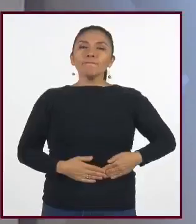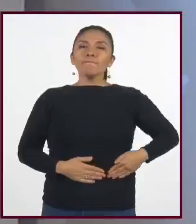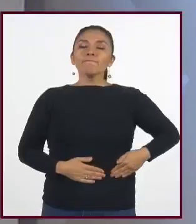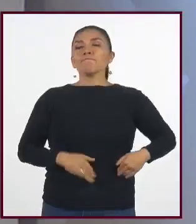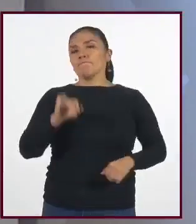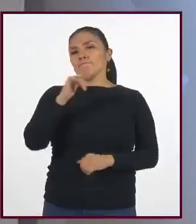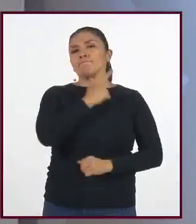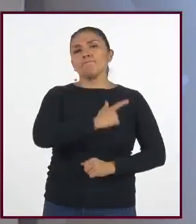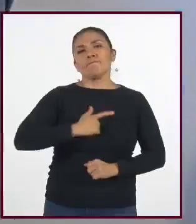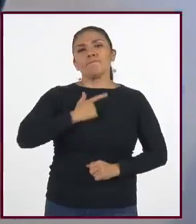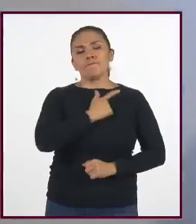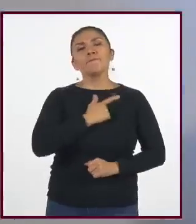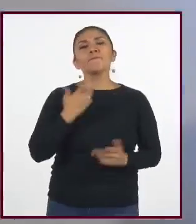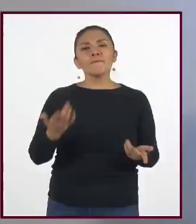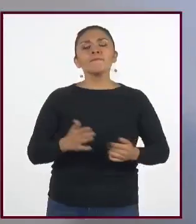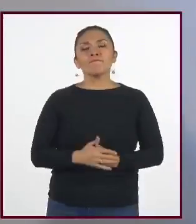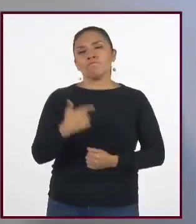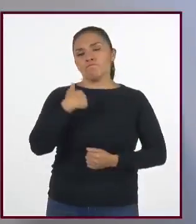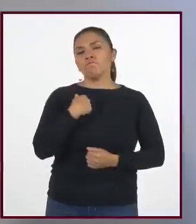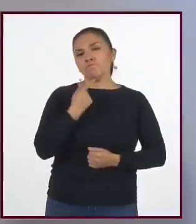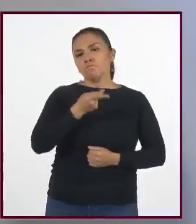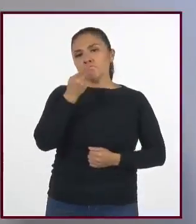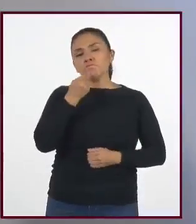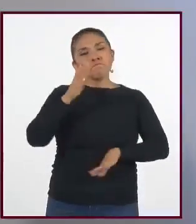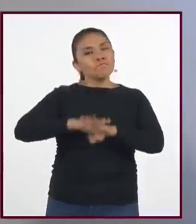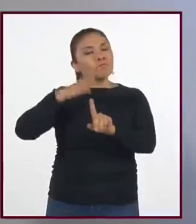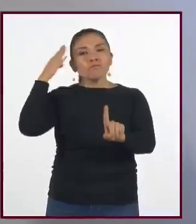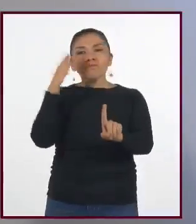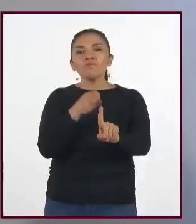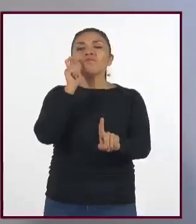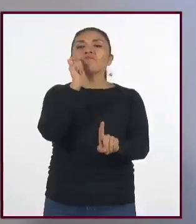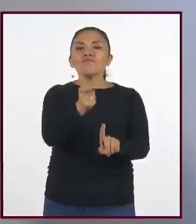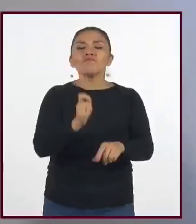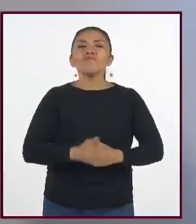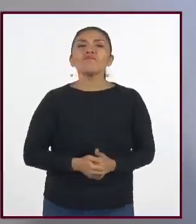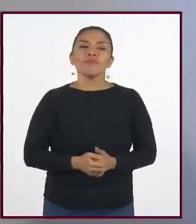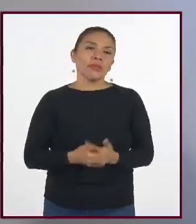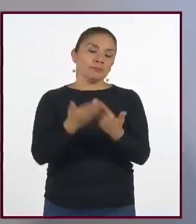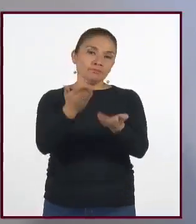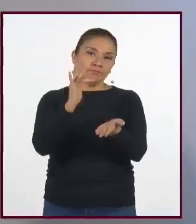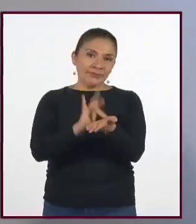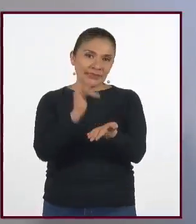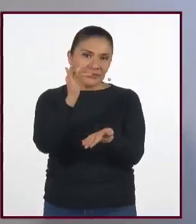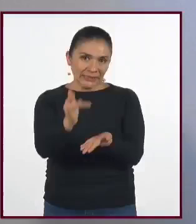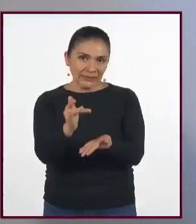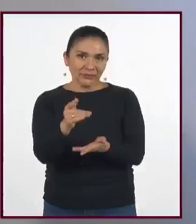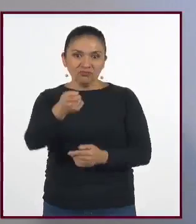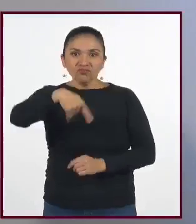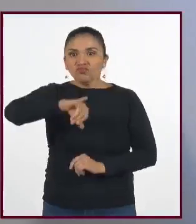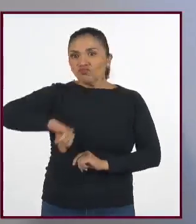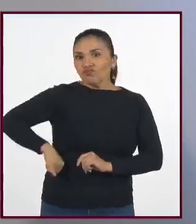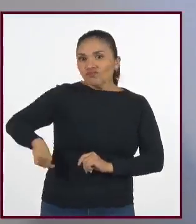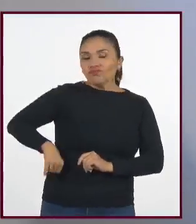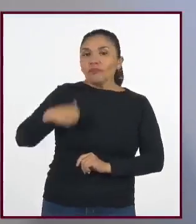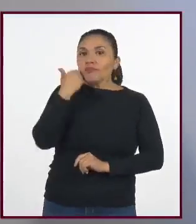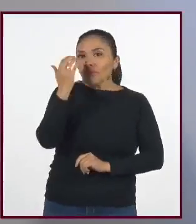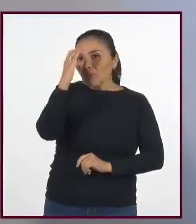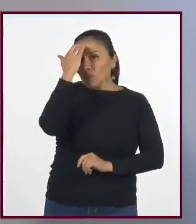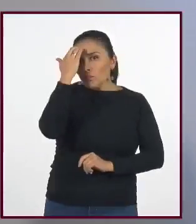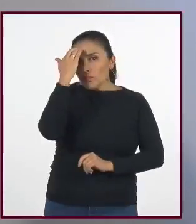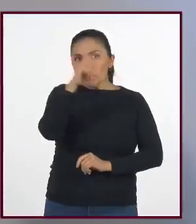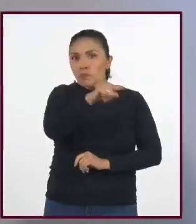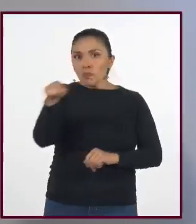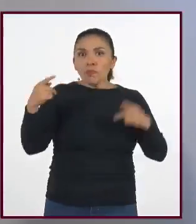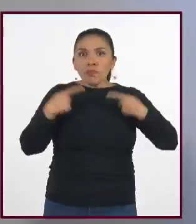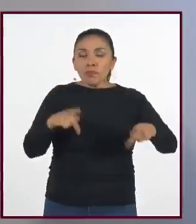que sí. Y bueno, mi comentario va más enfocado en agradecer el interés que tienen todas las